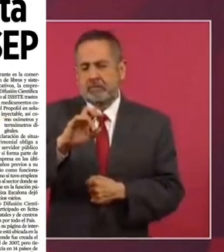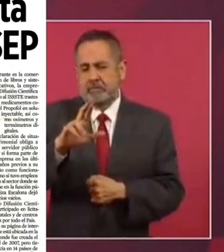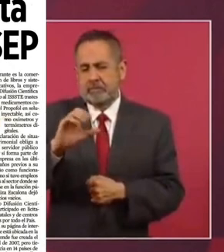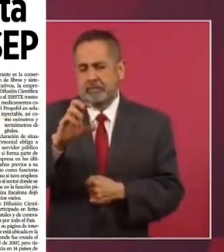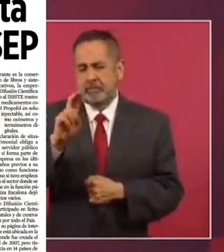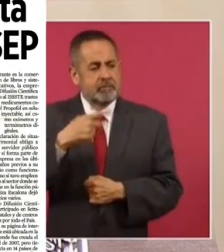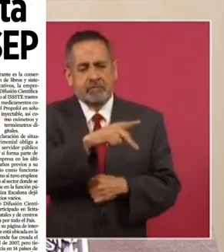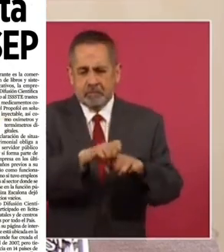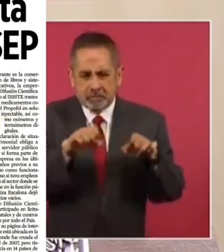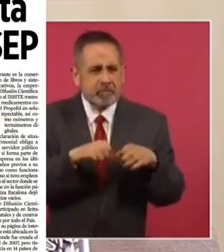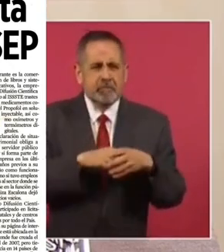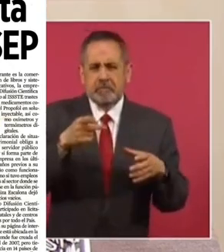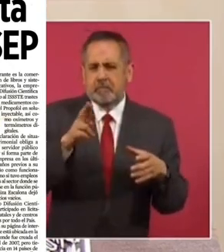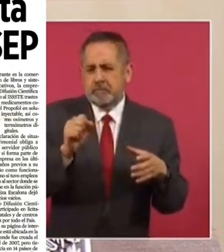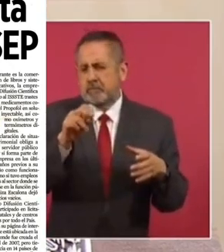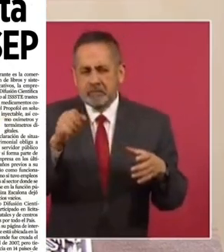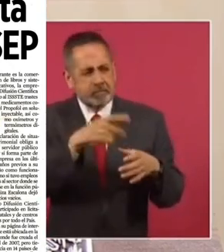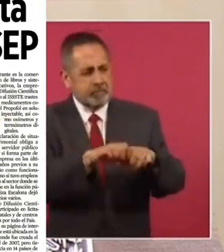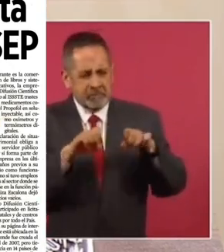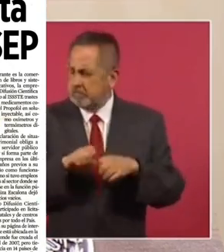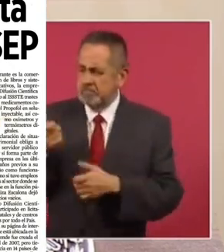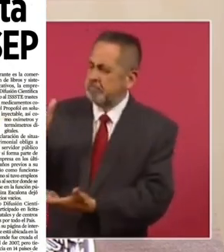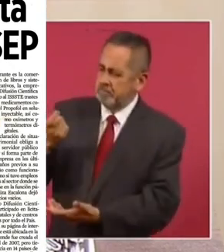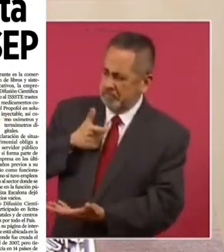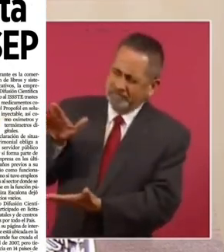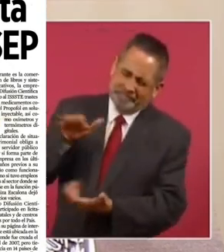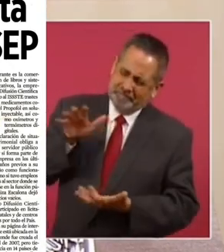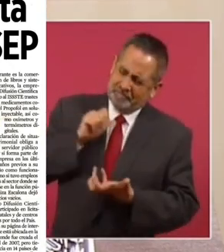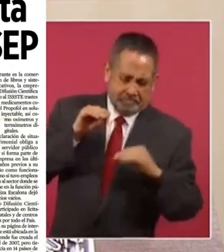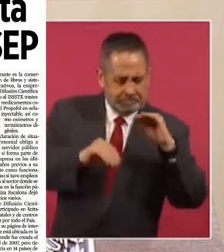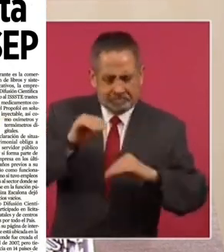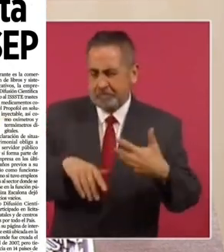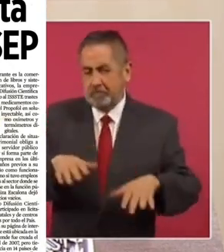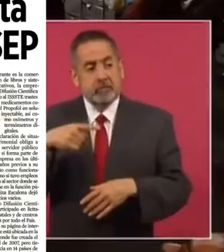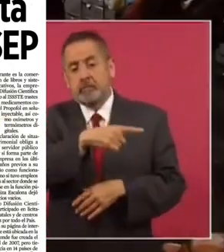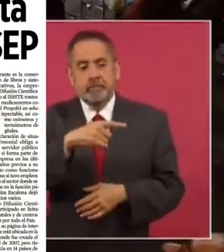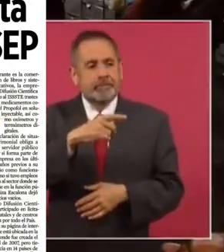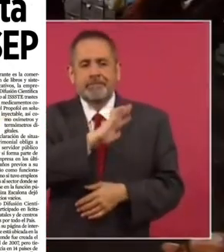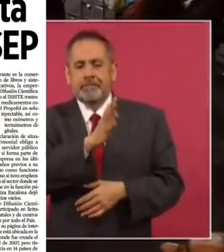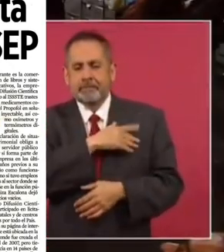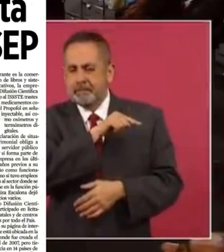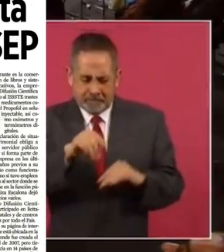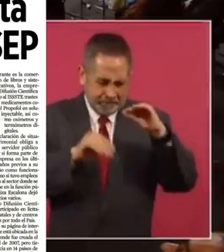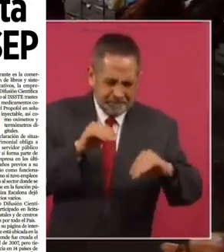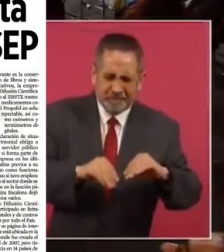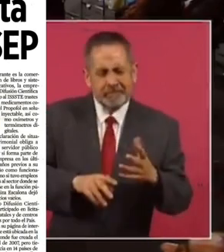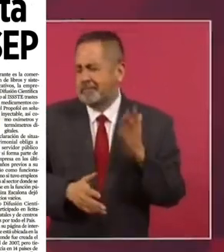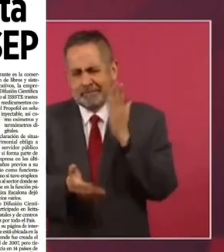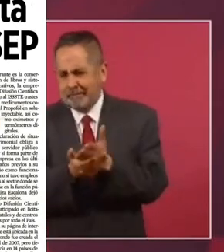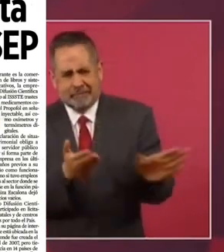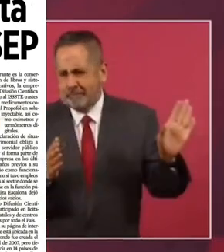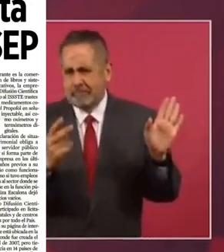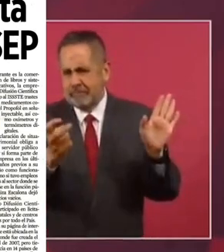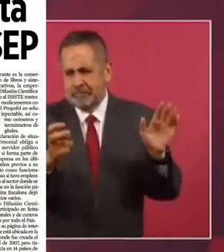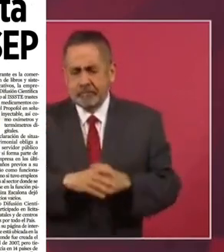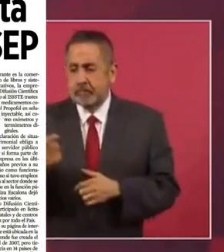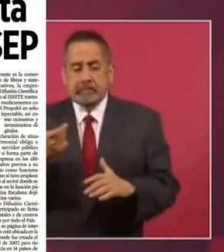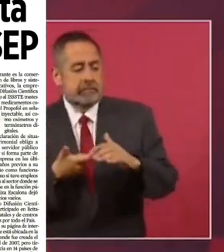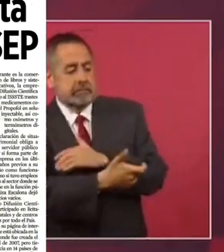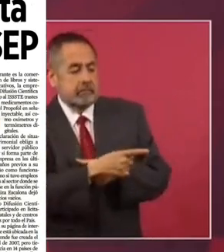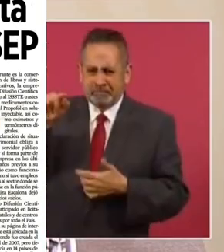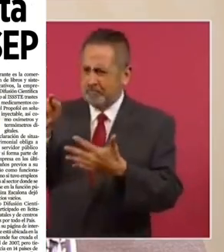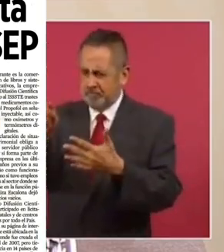equipo, Krause y su equipo, las editoriales españolas. Eso es todo. Los